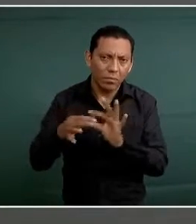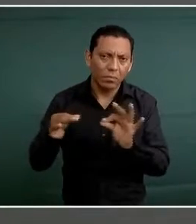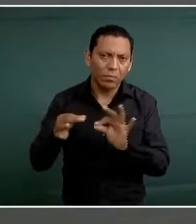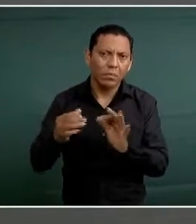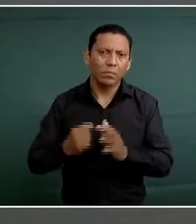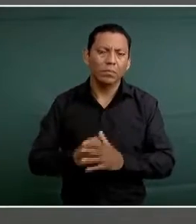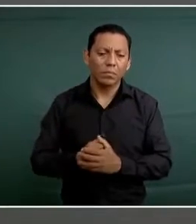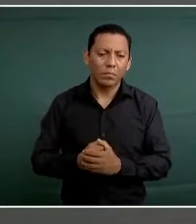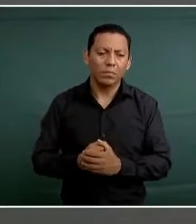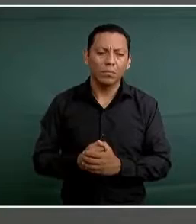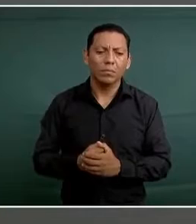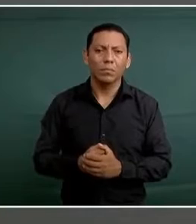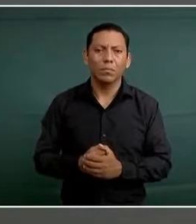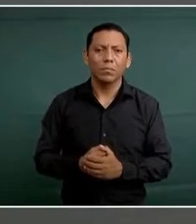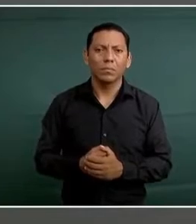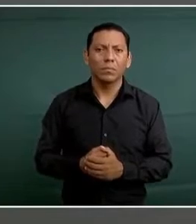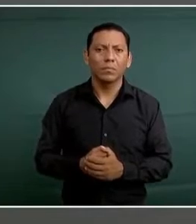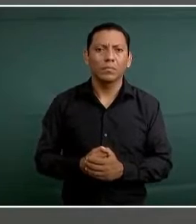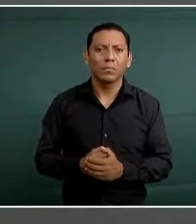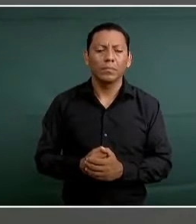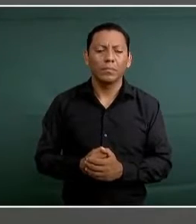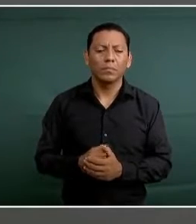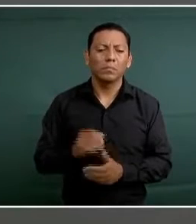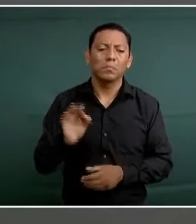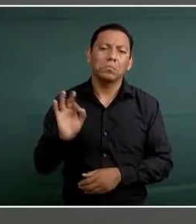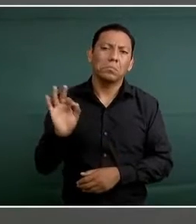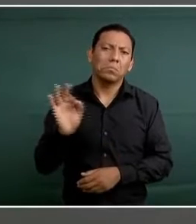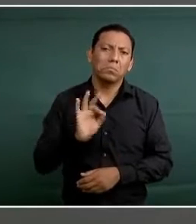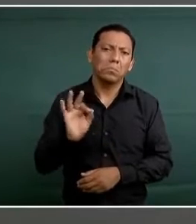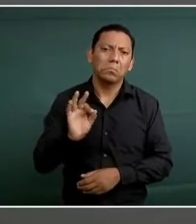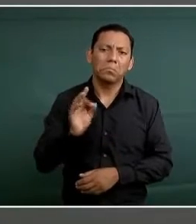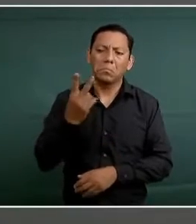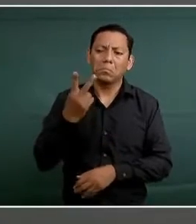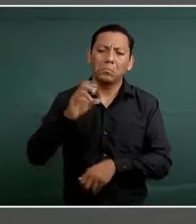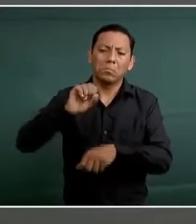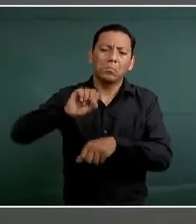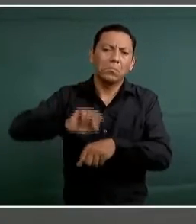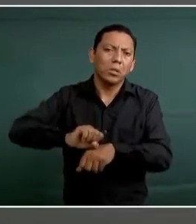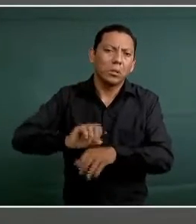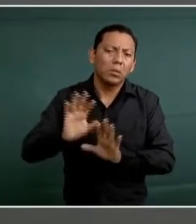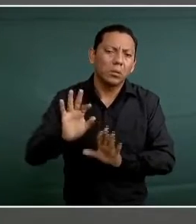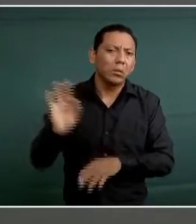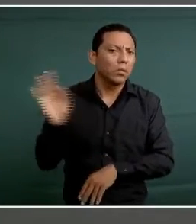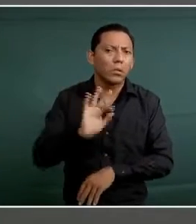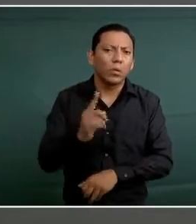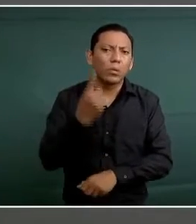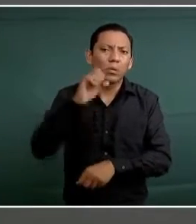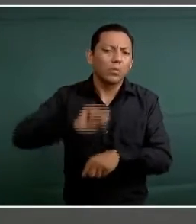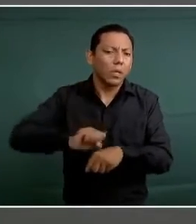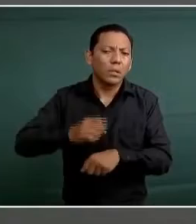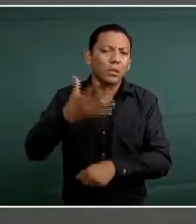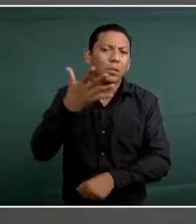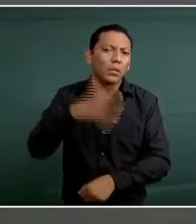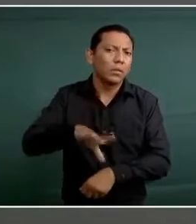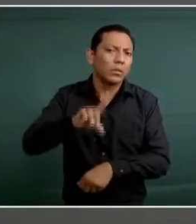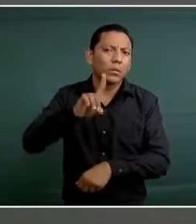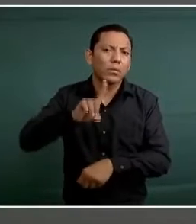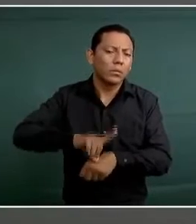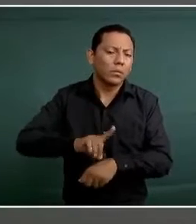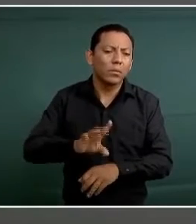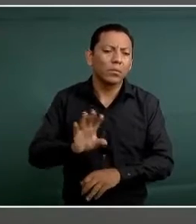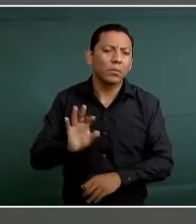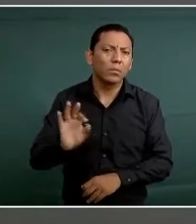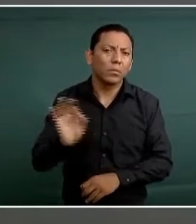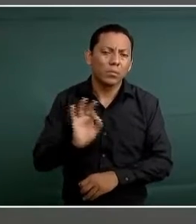sí quizá no dos semanas pero sí una semana diez días entonces